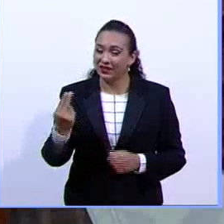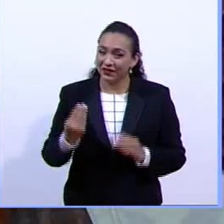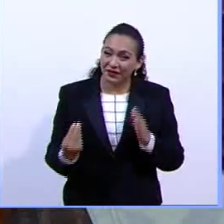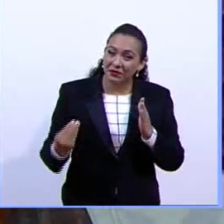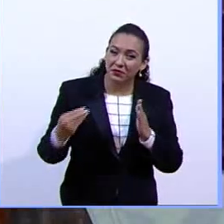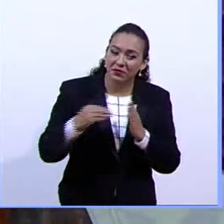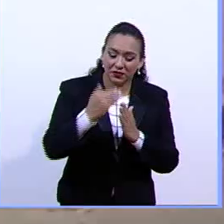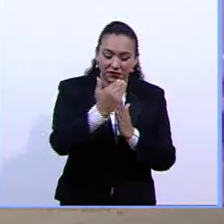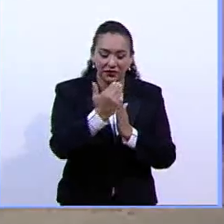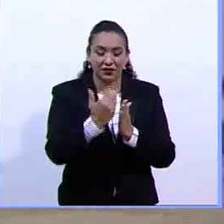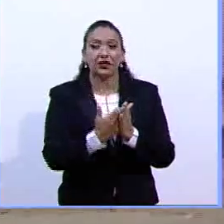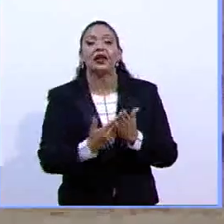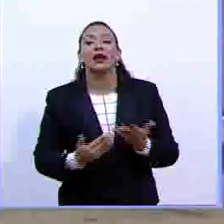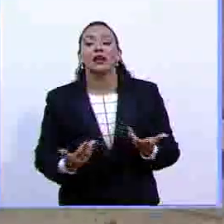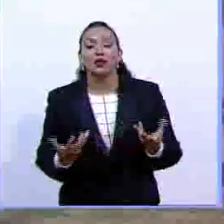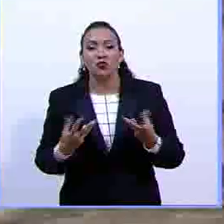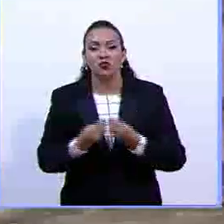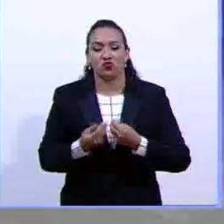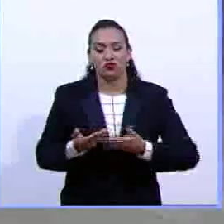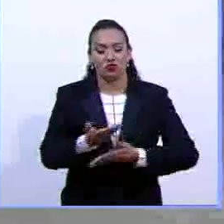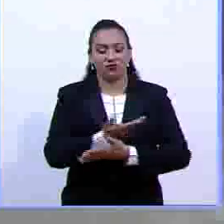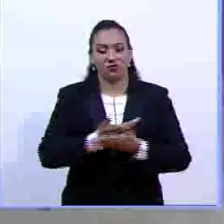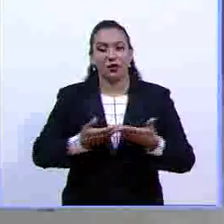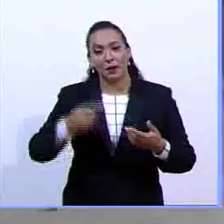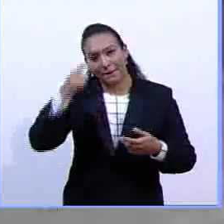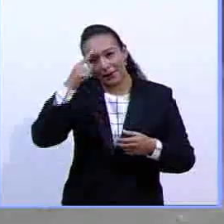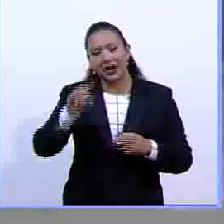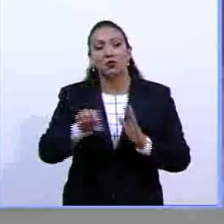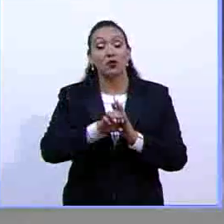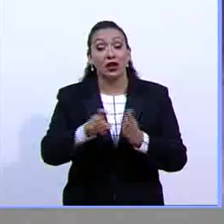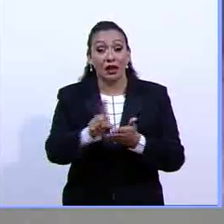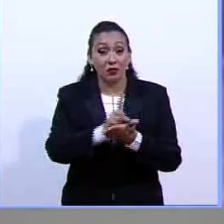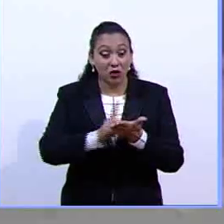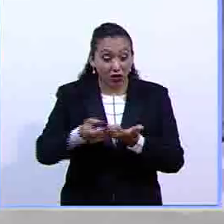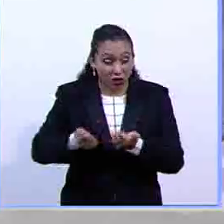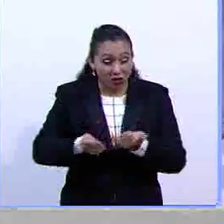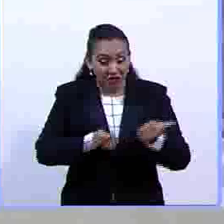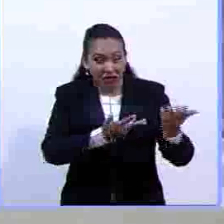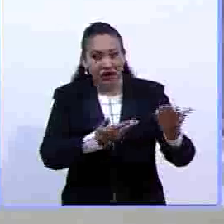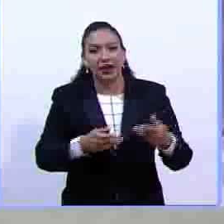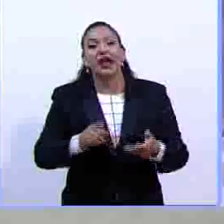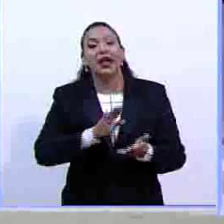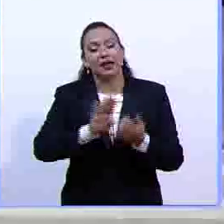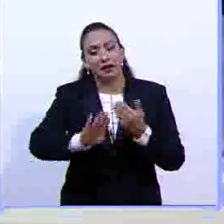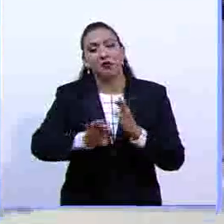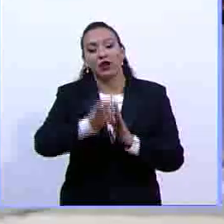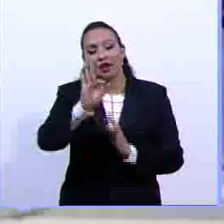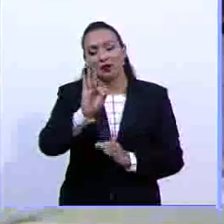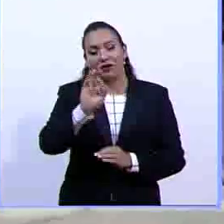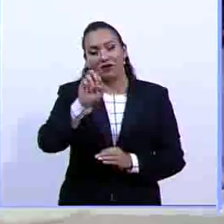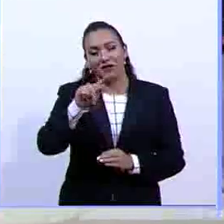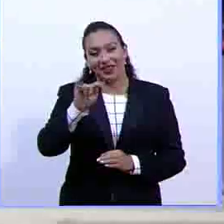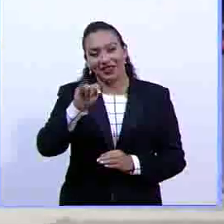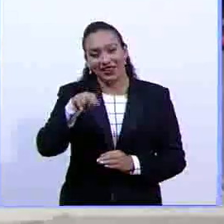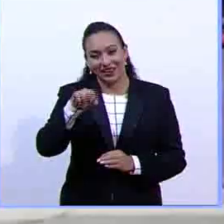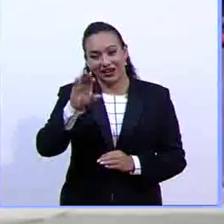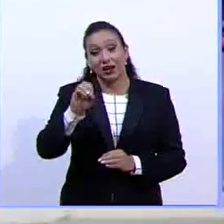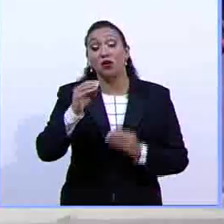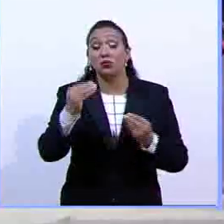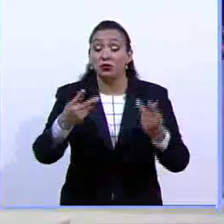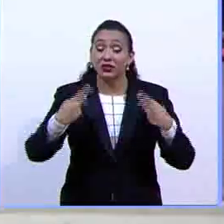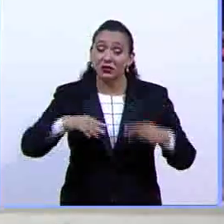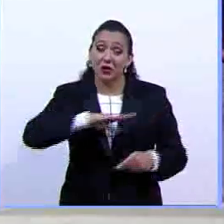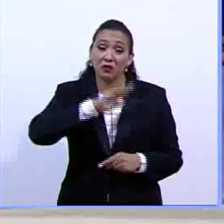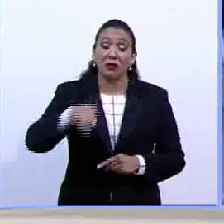la cooperación bilateral para combatir el narcotráfico de drogas sintéticas como el fentanilo, que ha causado la muerte de casi